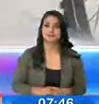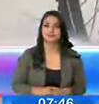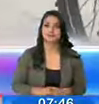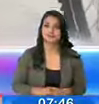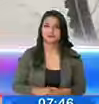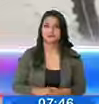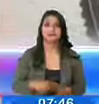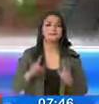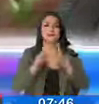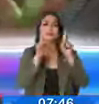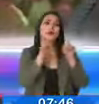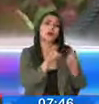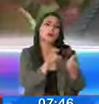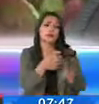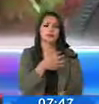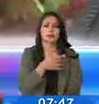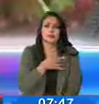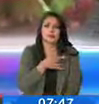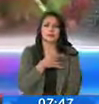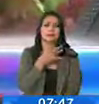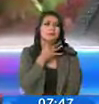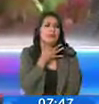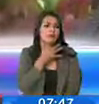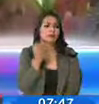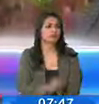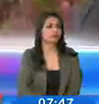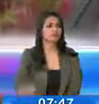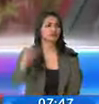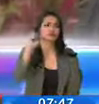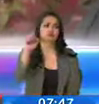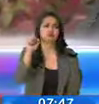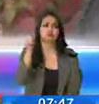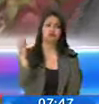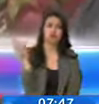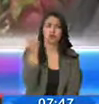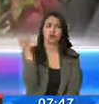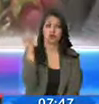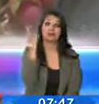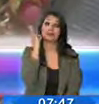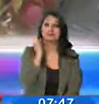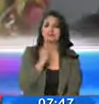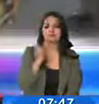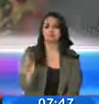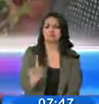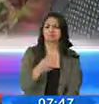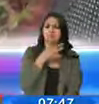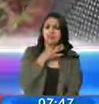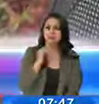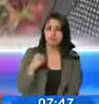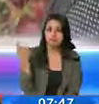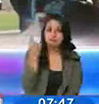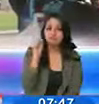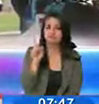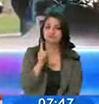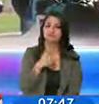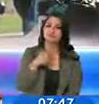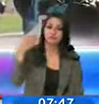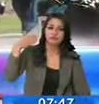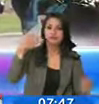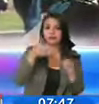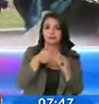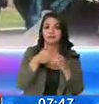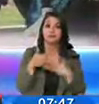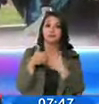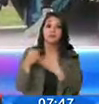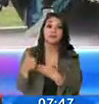Al preguntarle si sienten miedo de hacer este recorrido solas, Carolina Montalvo mencionó que no, que este es un propósito que